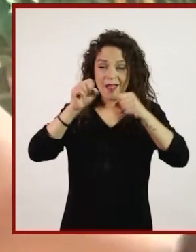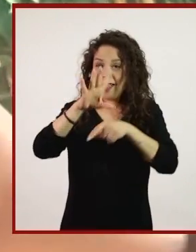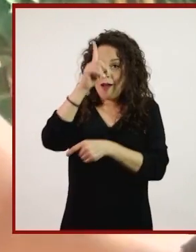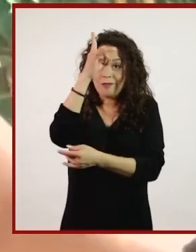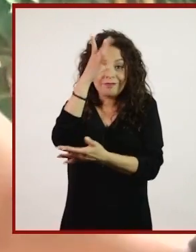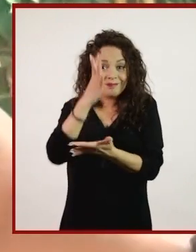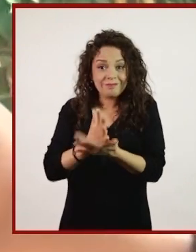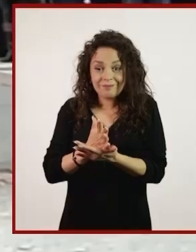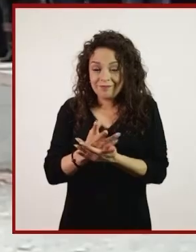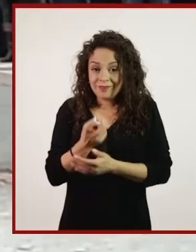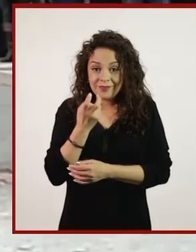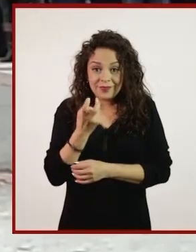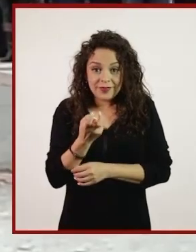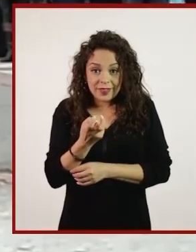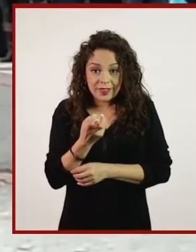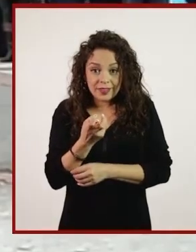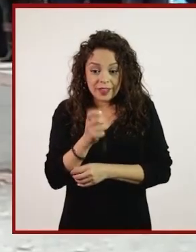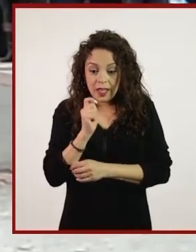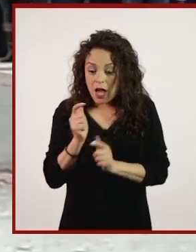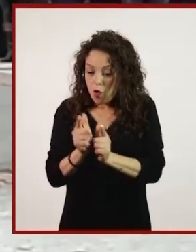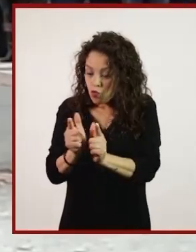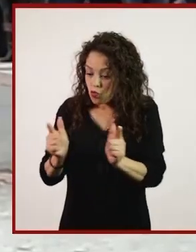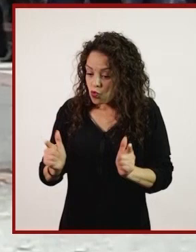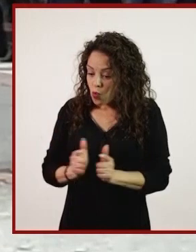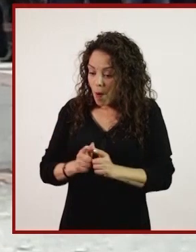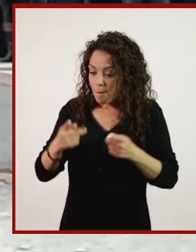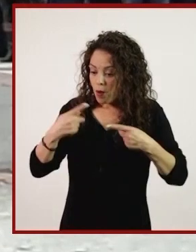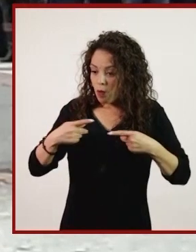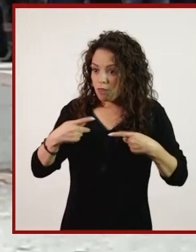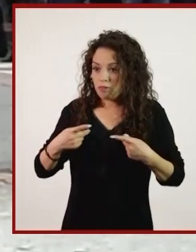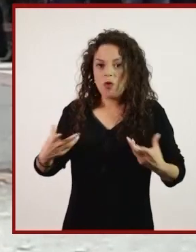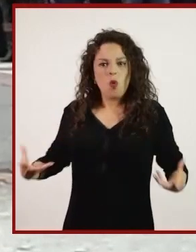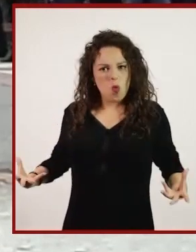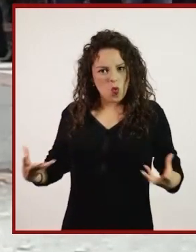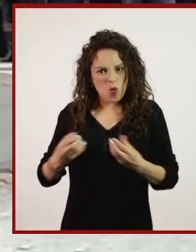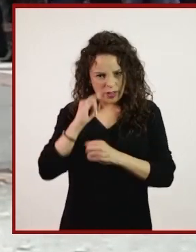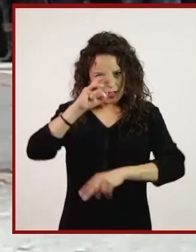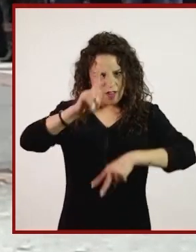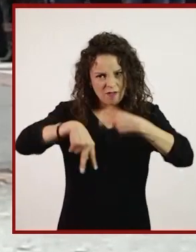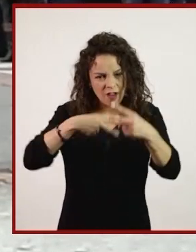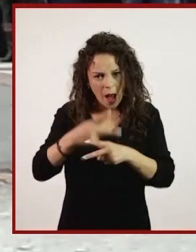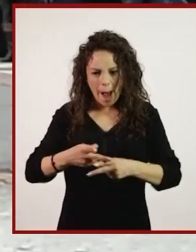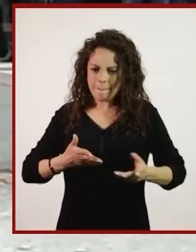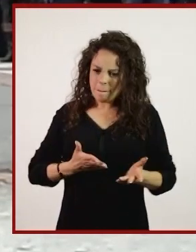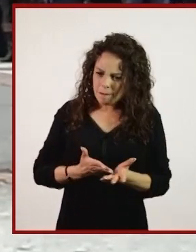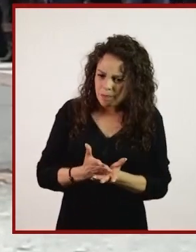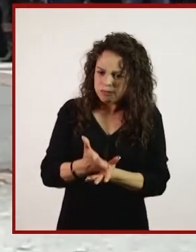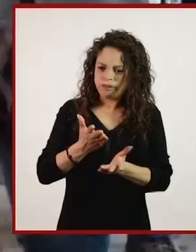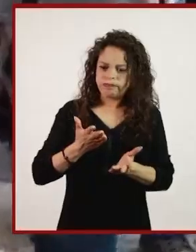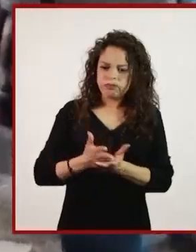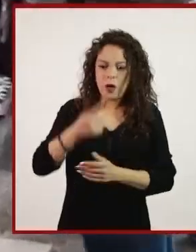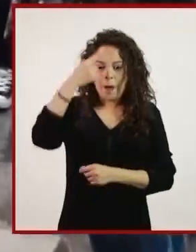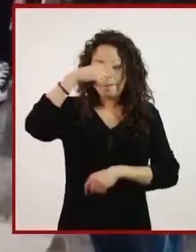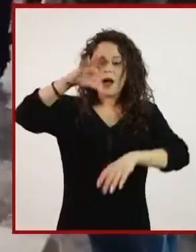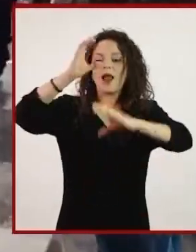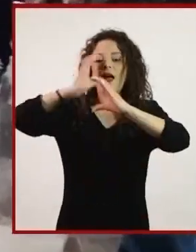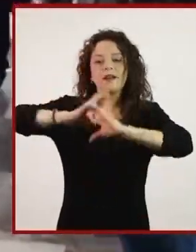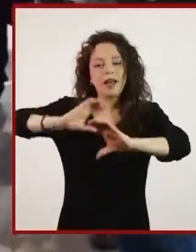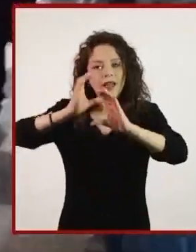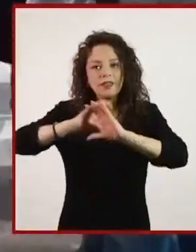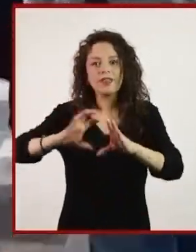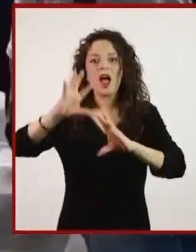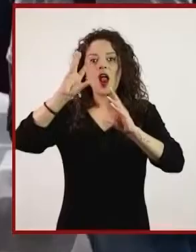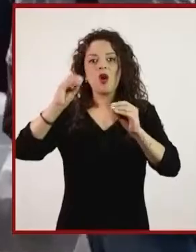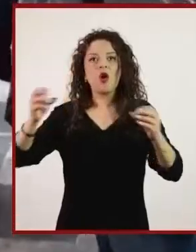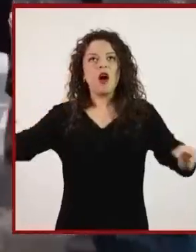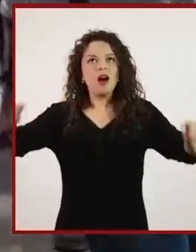pura marcha es, ¿no? Hablando del grupo de personas que se junta para hacer una marcha, para cantar,